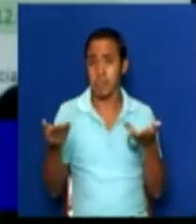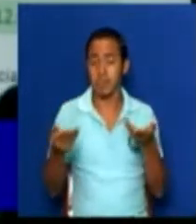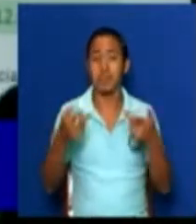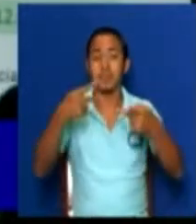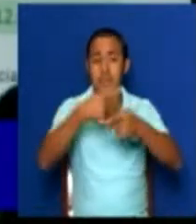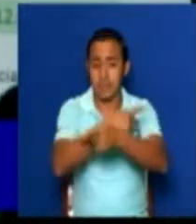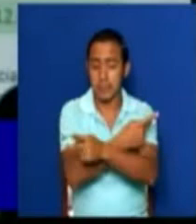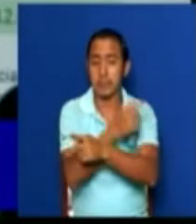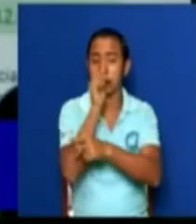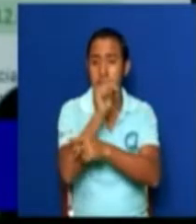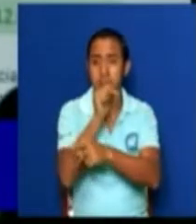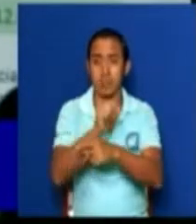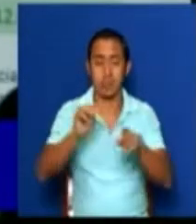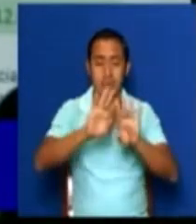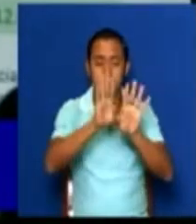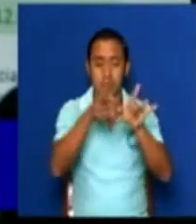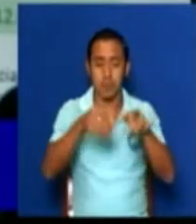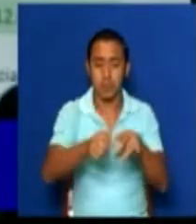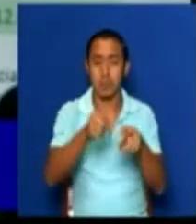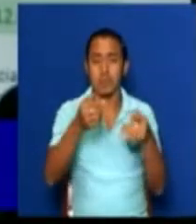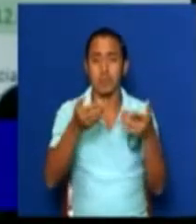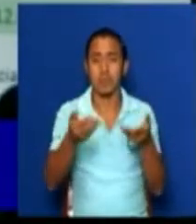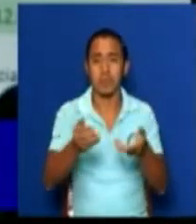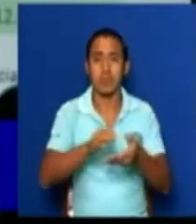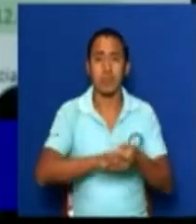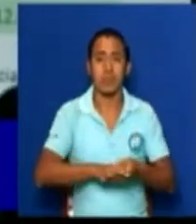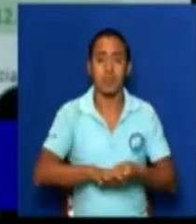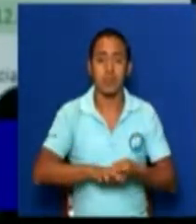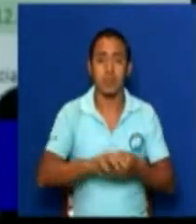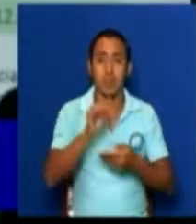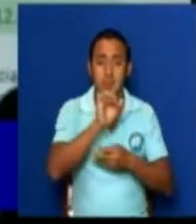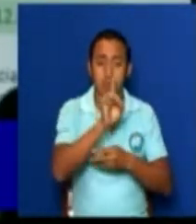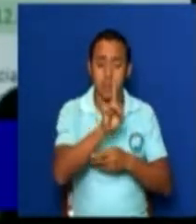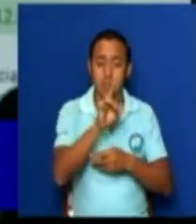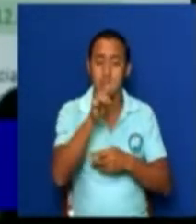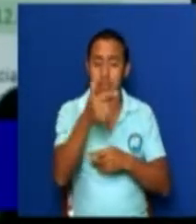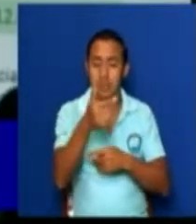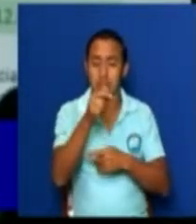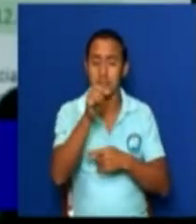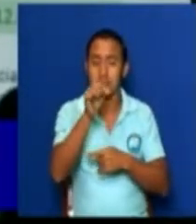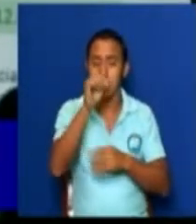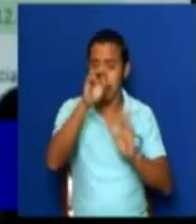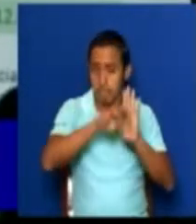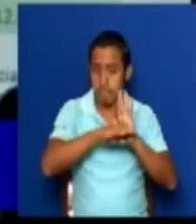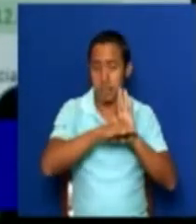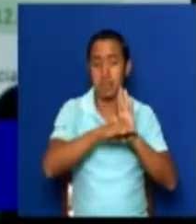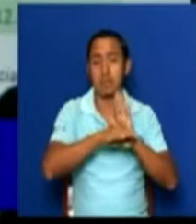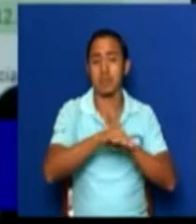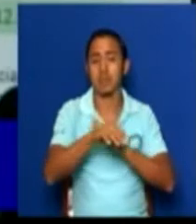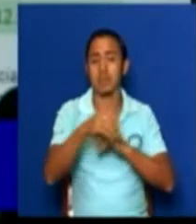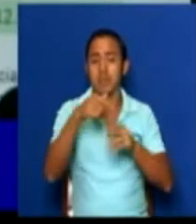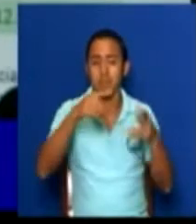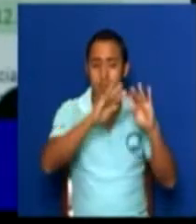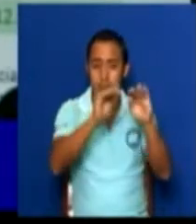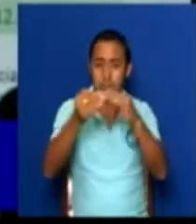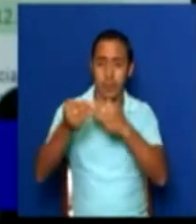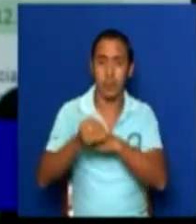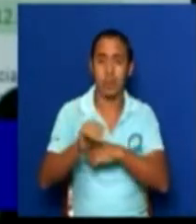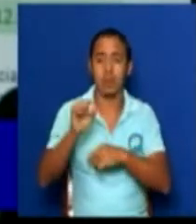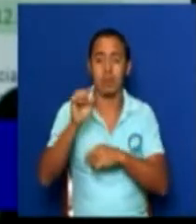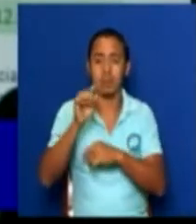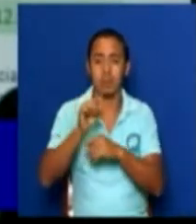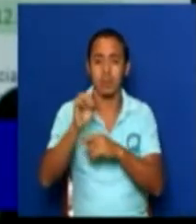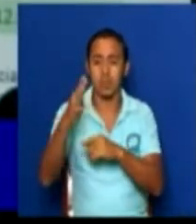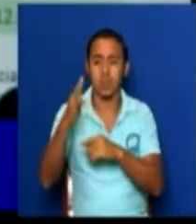más dramático la situación en el caso de las mujeres, de menos 16.8% en el área urbana y de menos